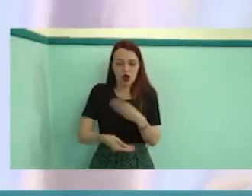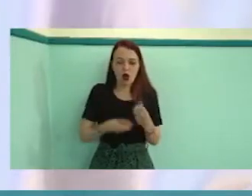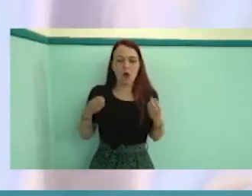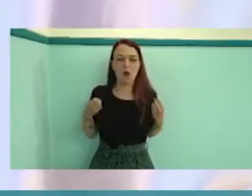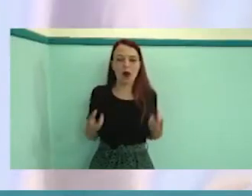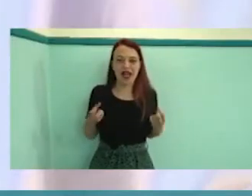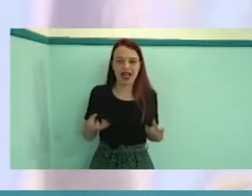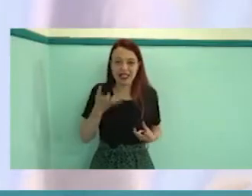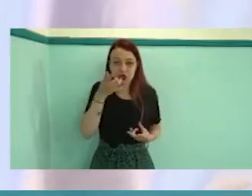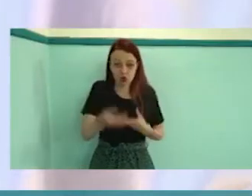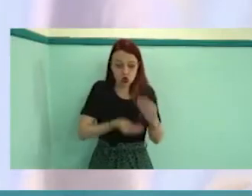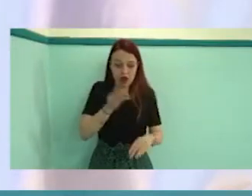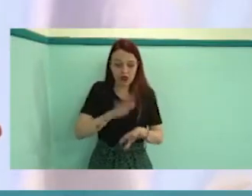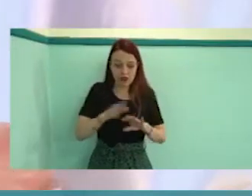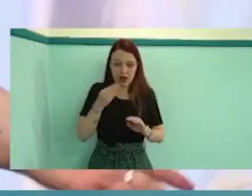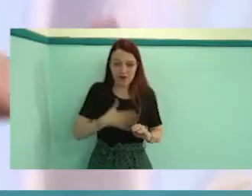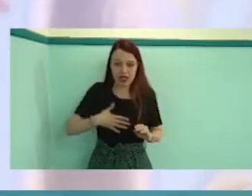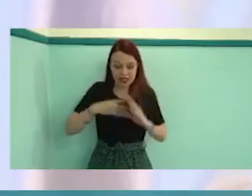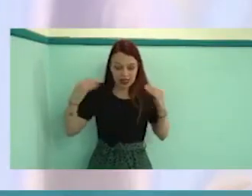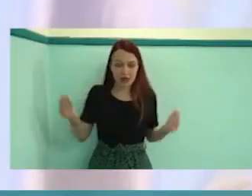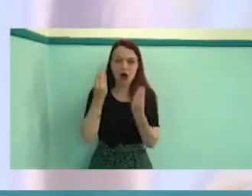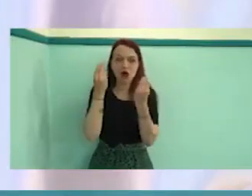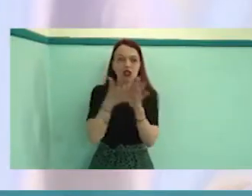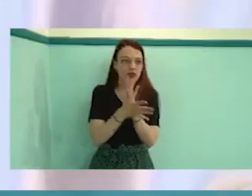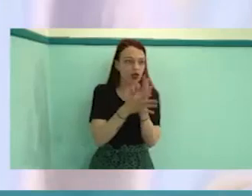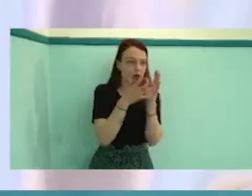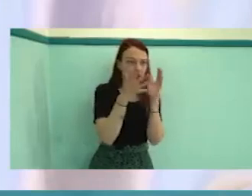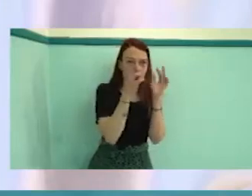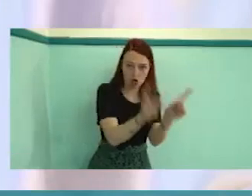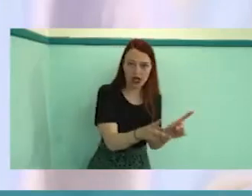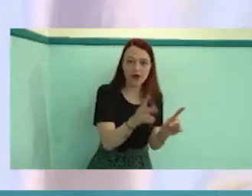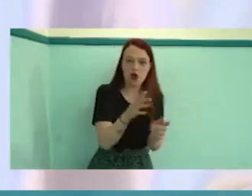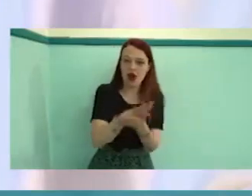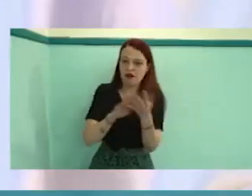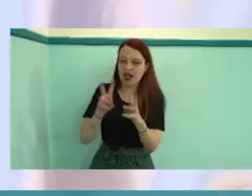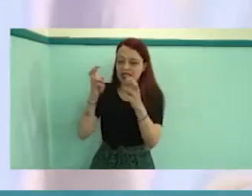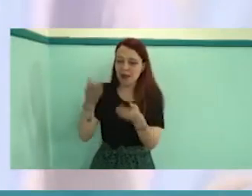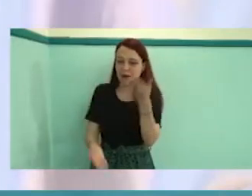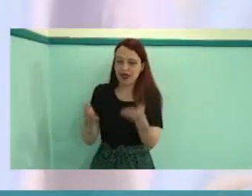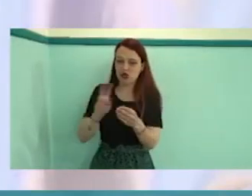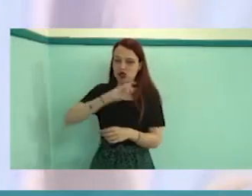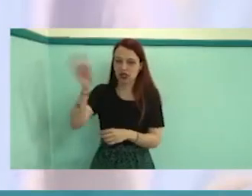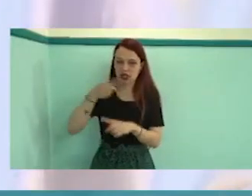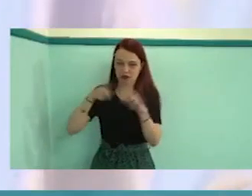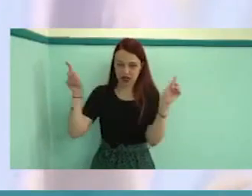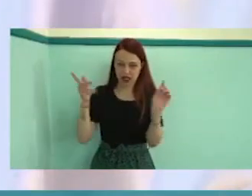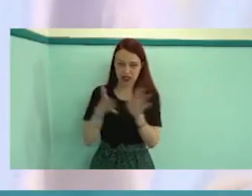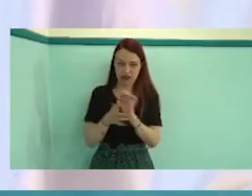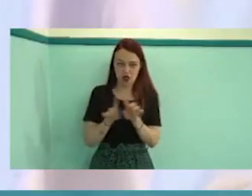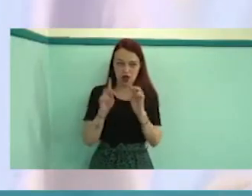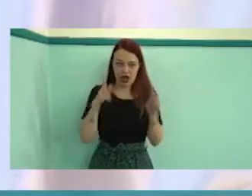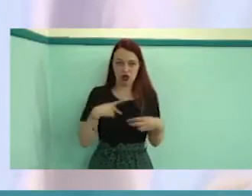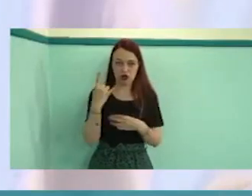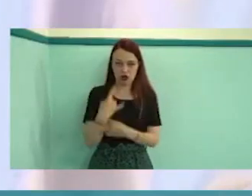si tú lo estás haciendo para mejorar tu bienestar Pues es que eso es una cosa y centrarlo en el peso es otra cosa entonces no dejemos de engañarnos a nosotras mismas